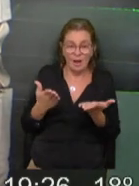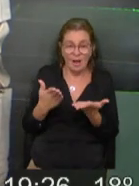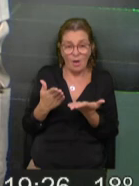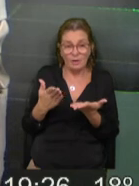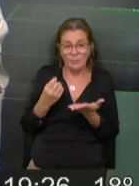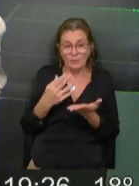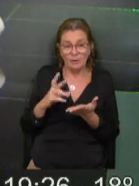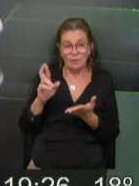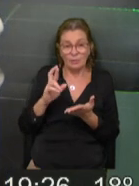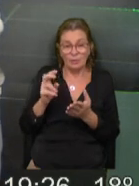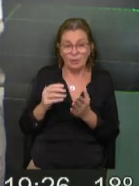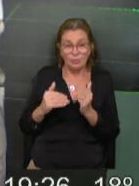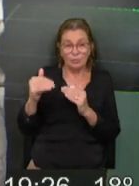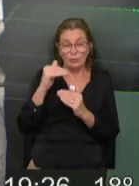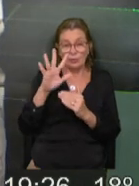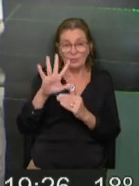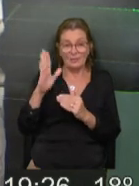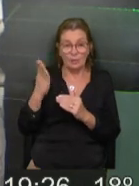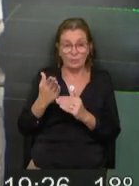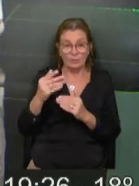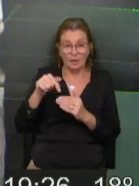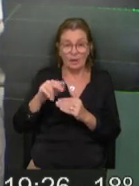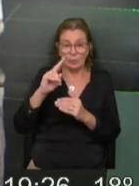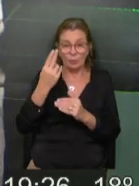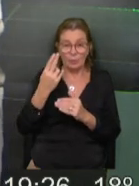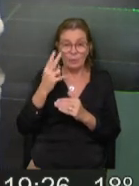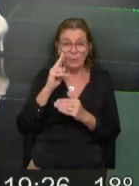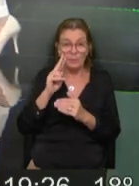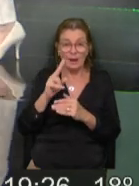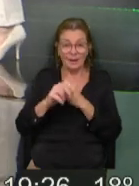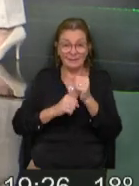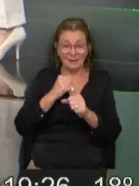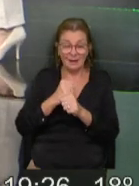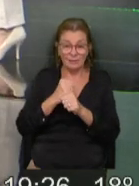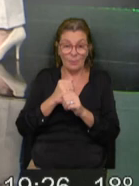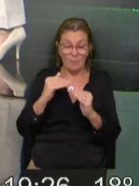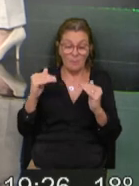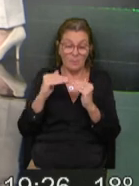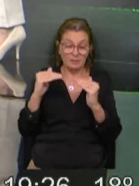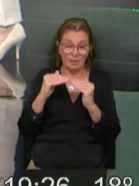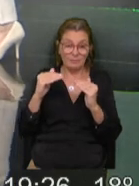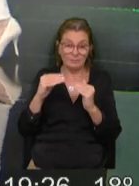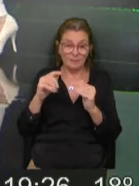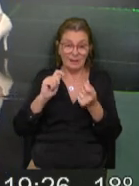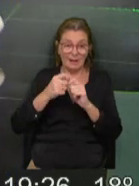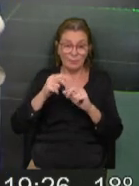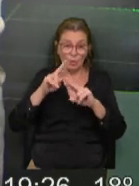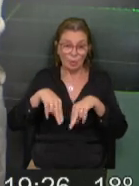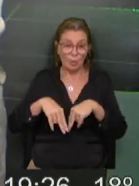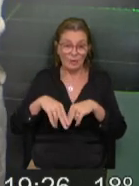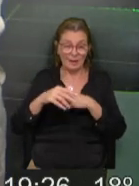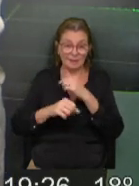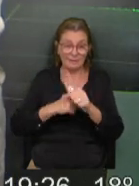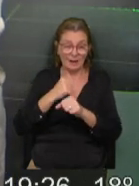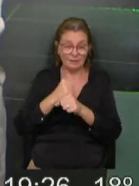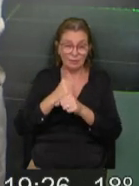justamente porque el dólar subió casi un 5% en nuestro país. Y cuando lo mirás en el año, de hecho empata. Bien. Viste que la variación es nula en el año. Sí. O sea, esta es la